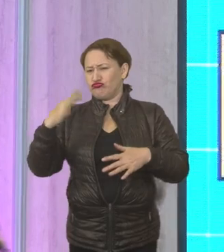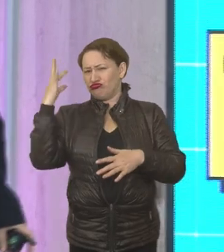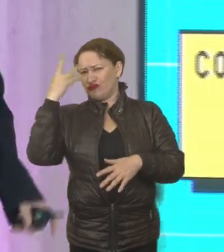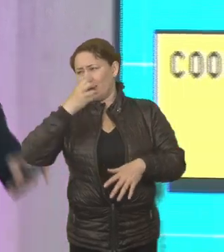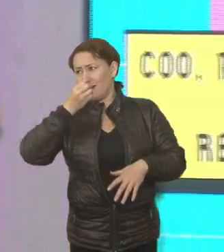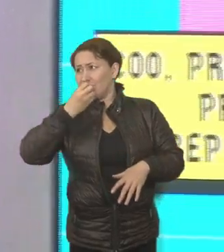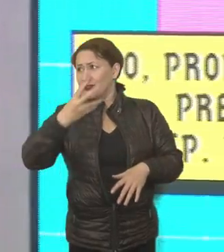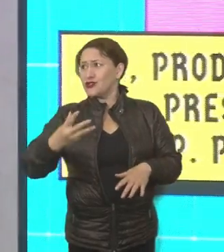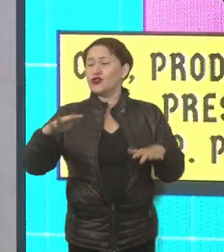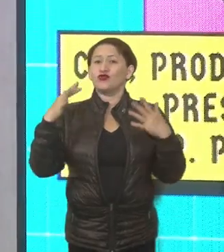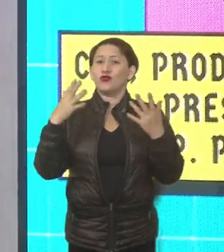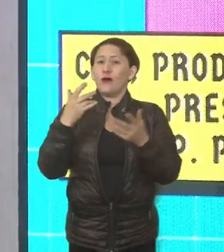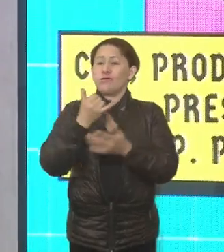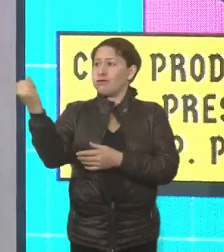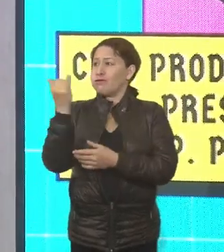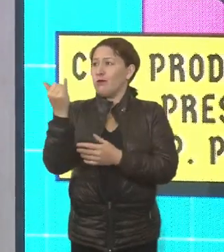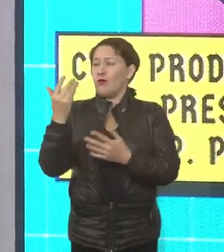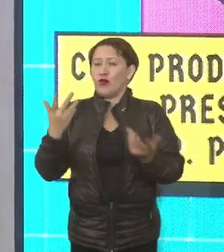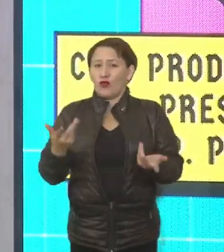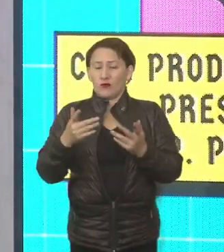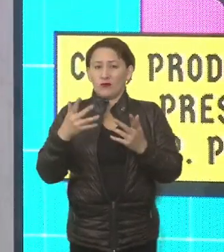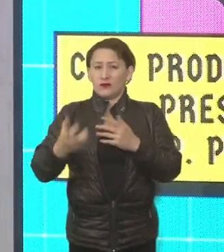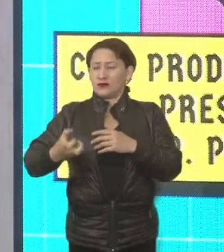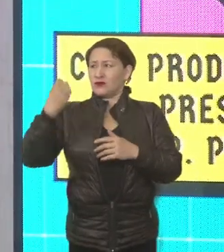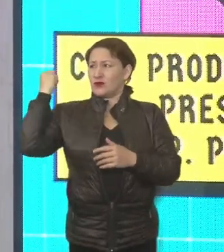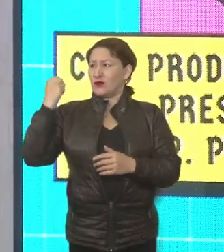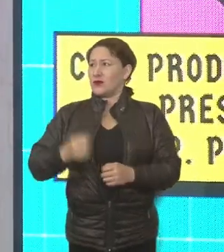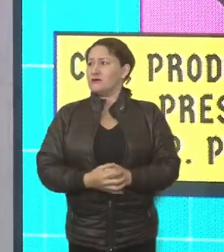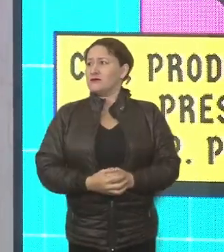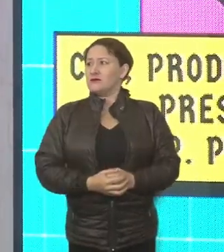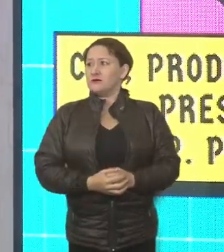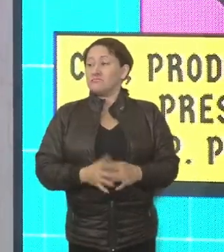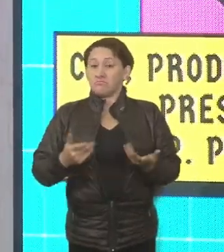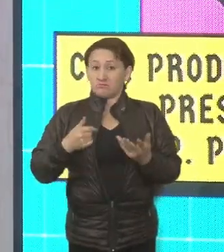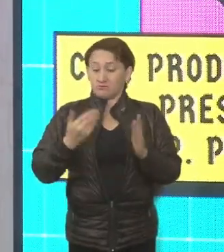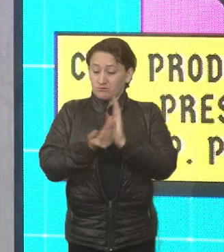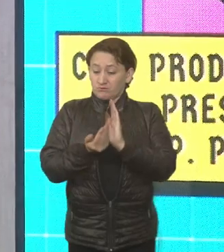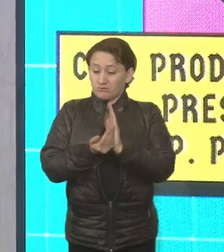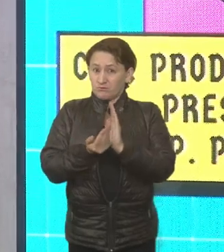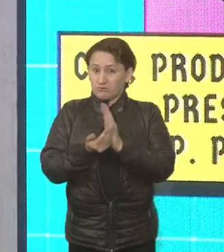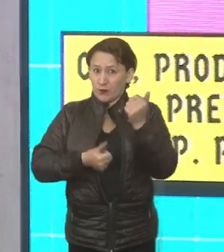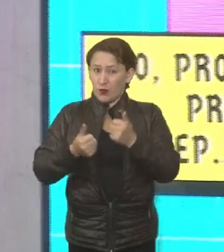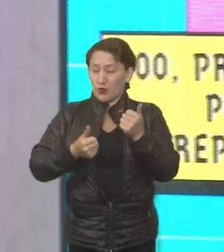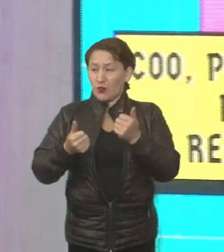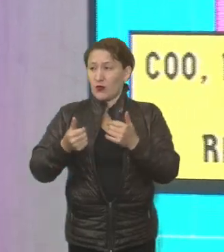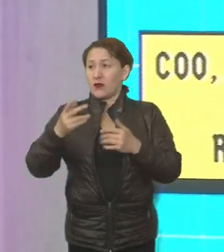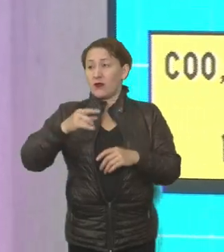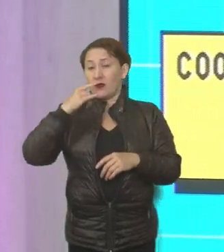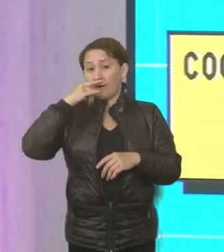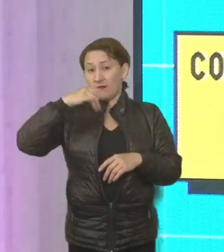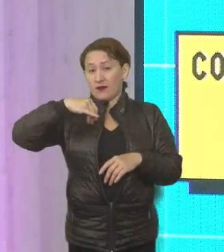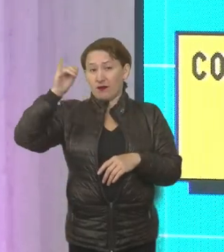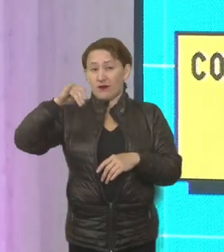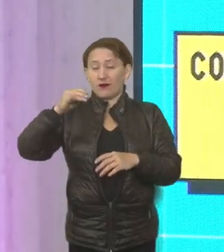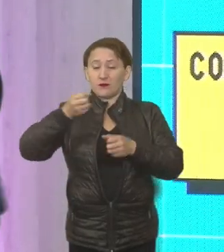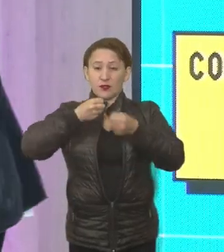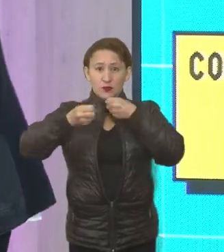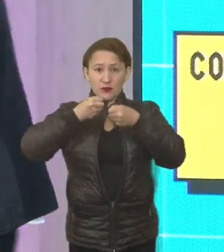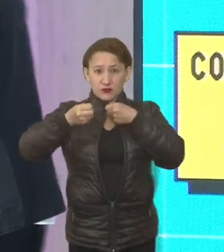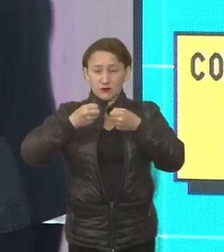estos que ya quedaron como en la historia. He estudiado en la Javeriana, estudié